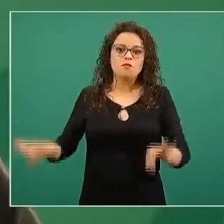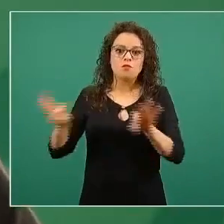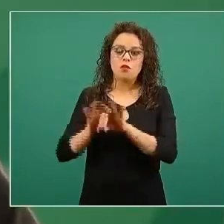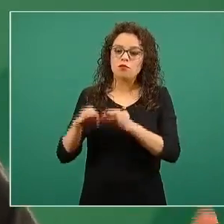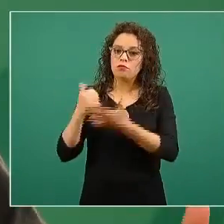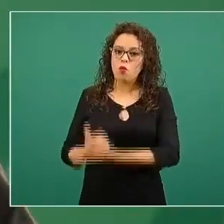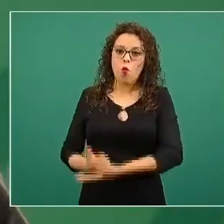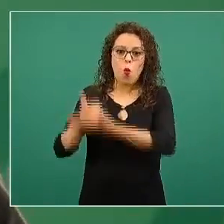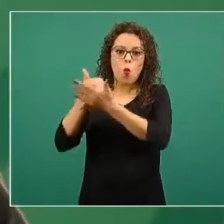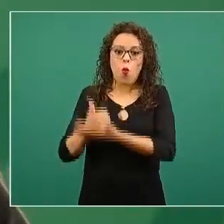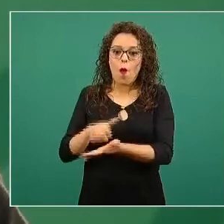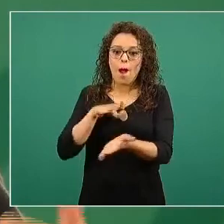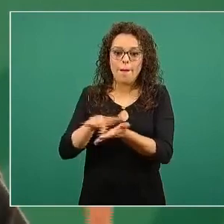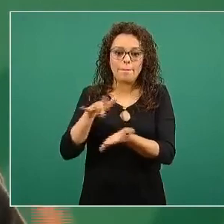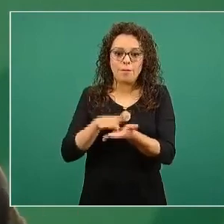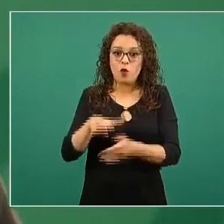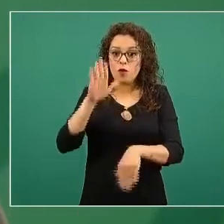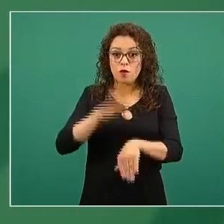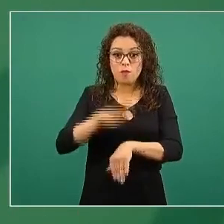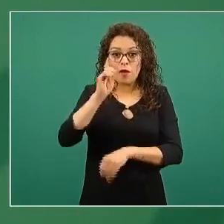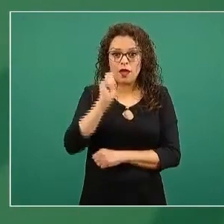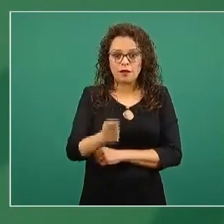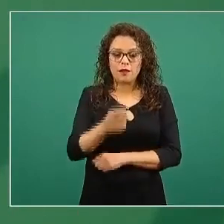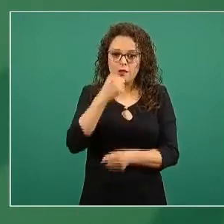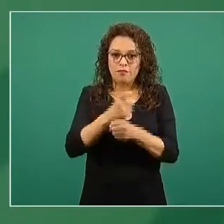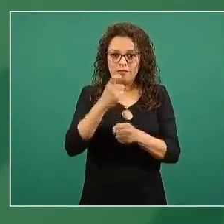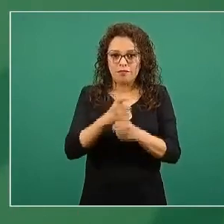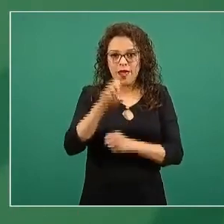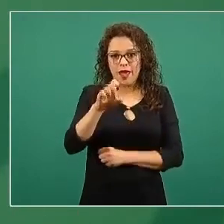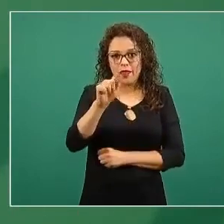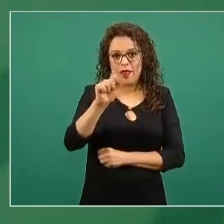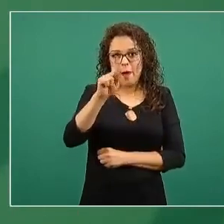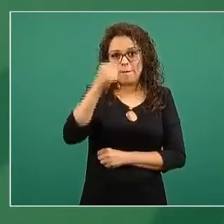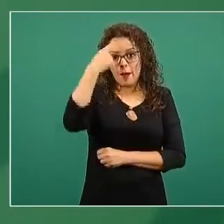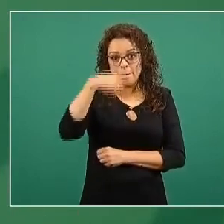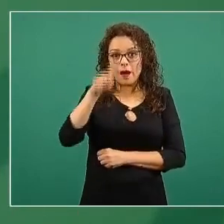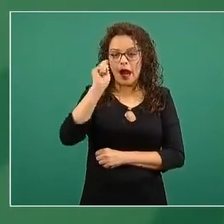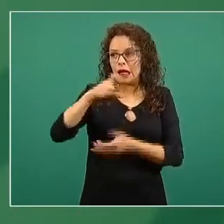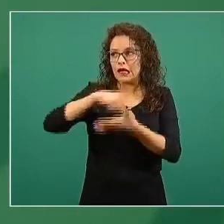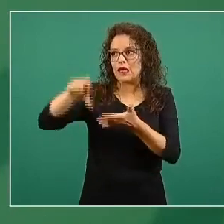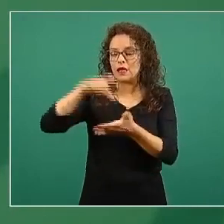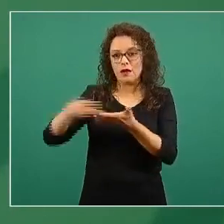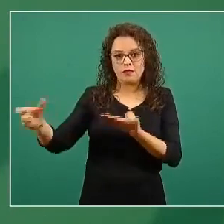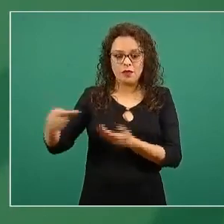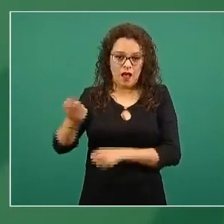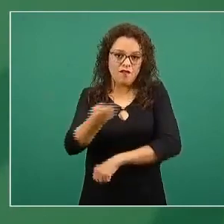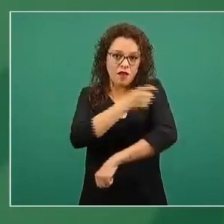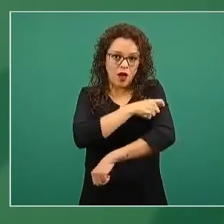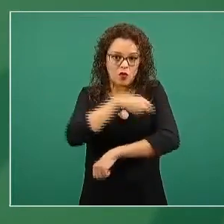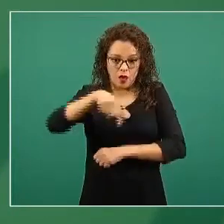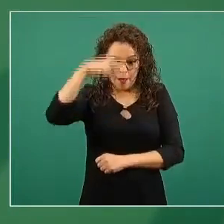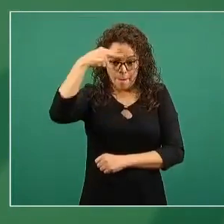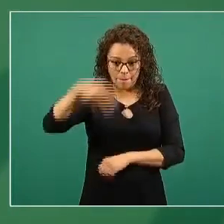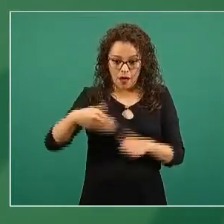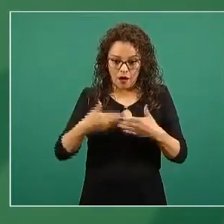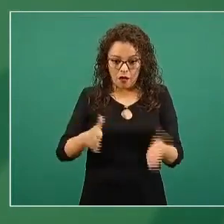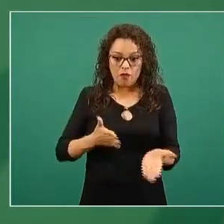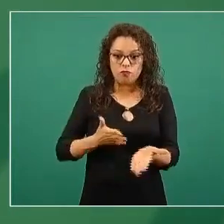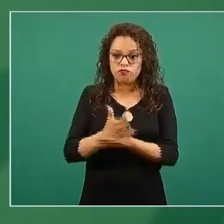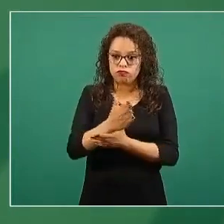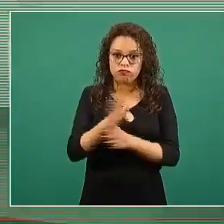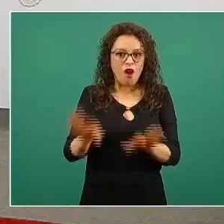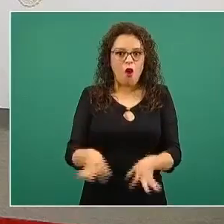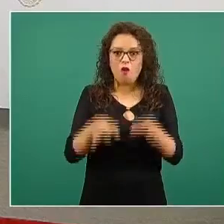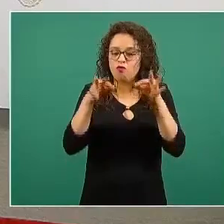la primera etapa de lo que fue la adquisición de las vacunas y que México haya logrado un acceso oportuno a las